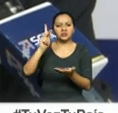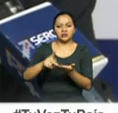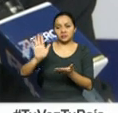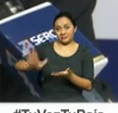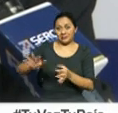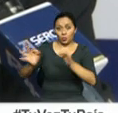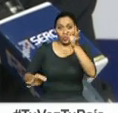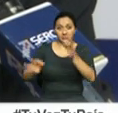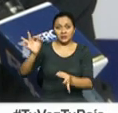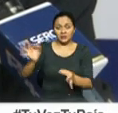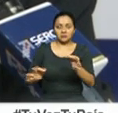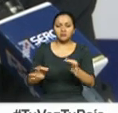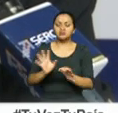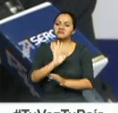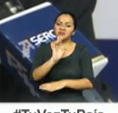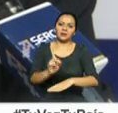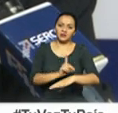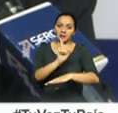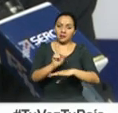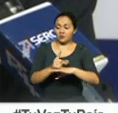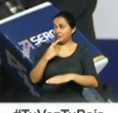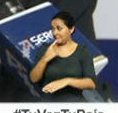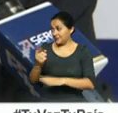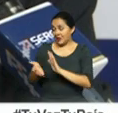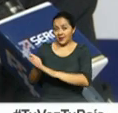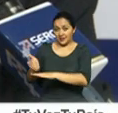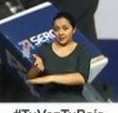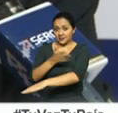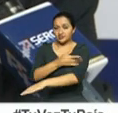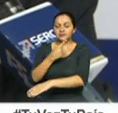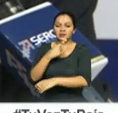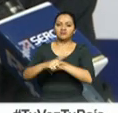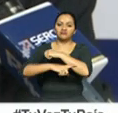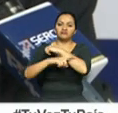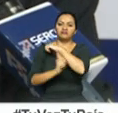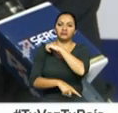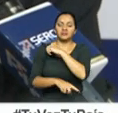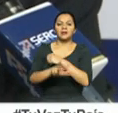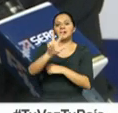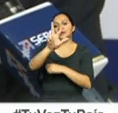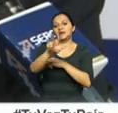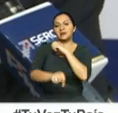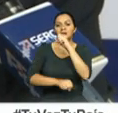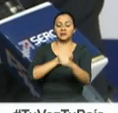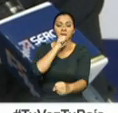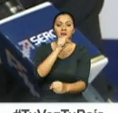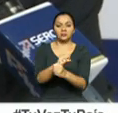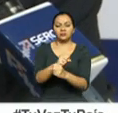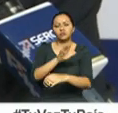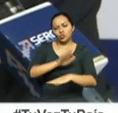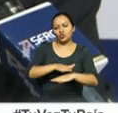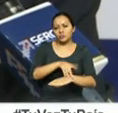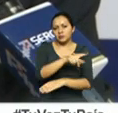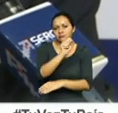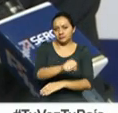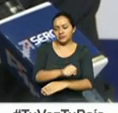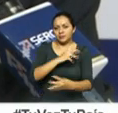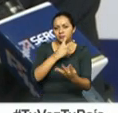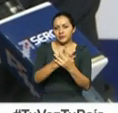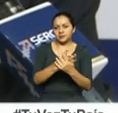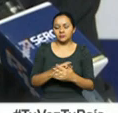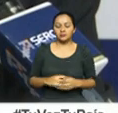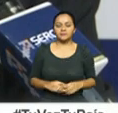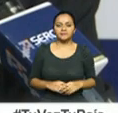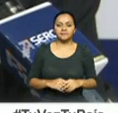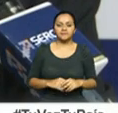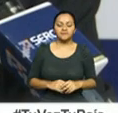pues, como ya lo dijo el señor director, pues hay una sentencia condenatoria ratificando su culpabilidad por